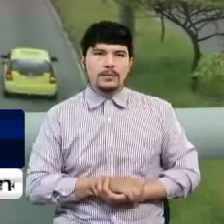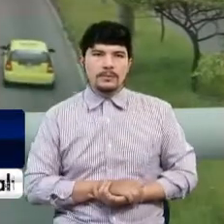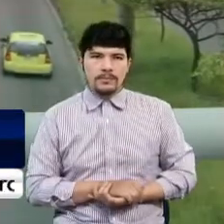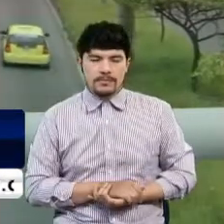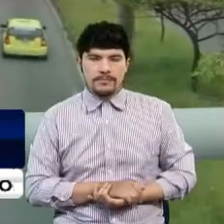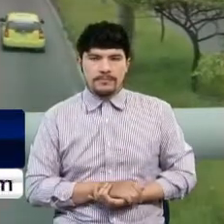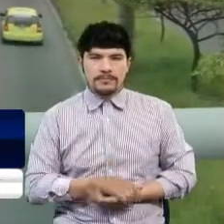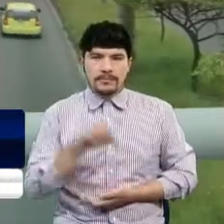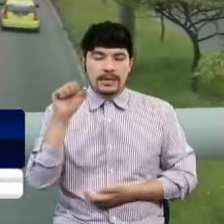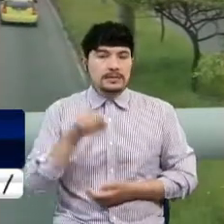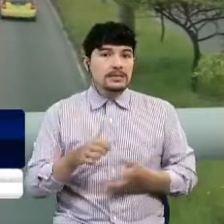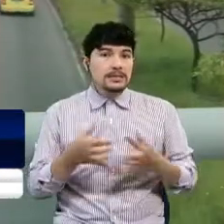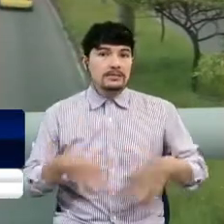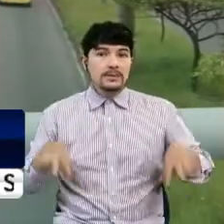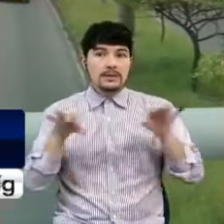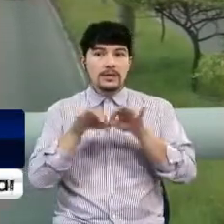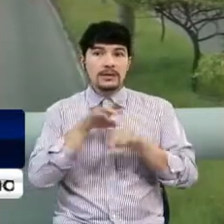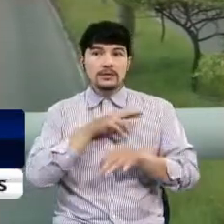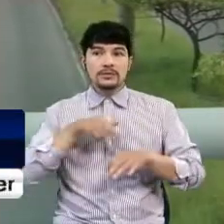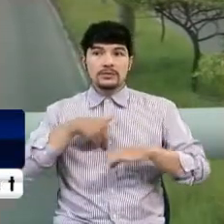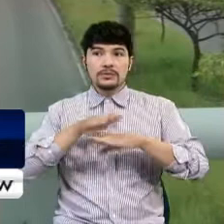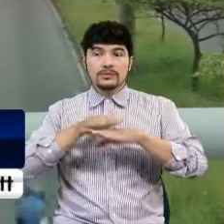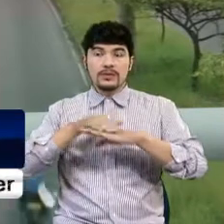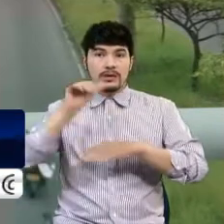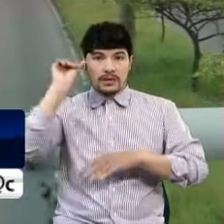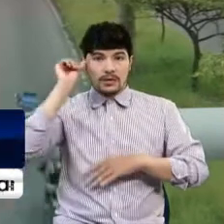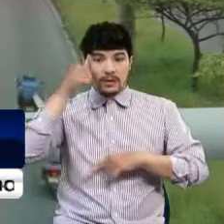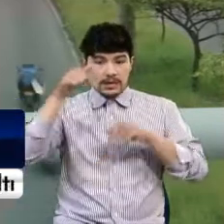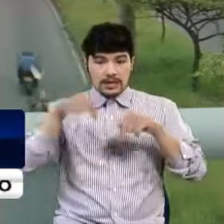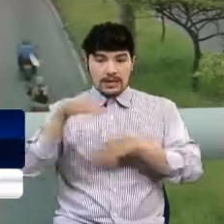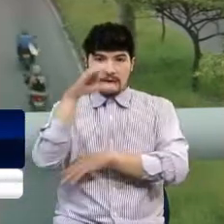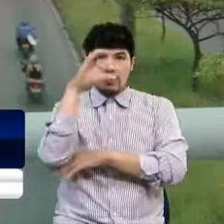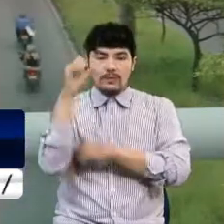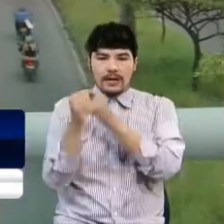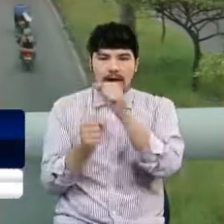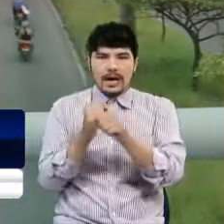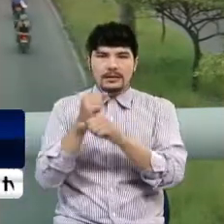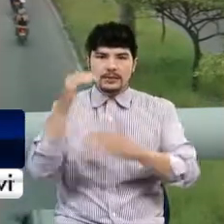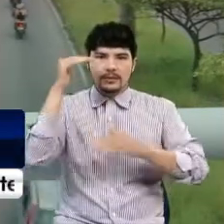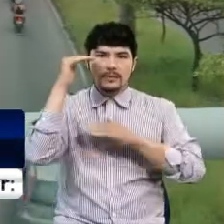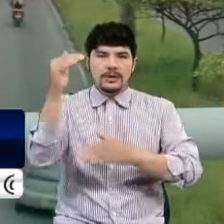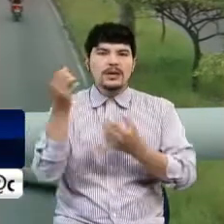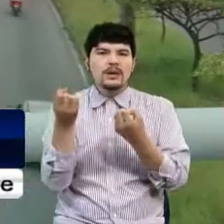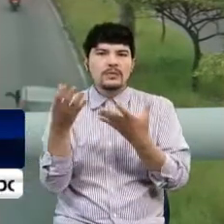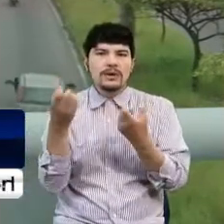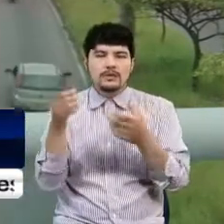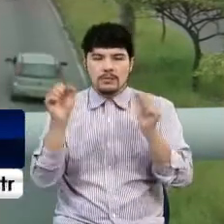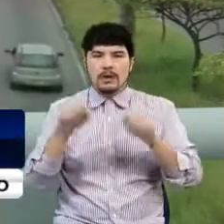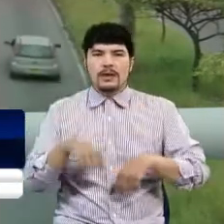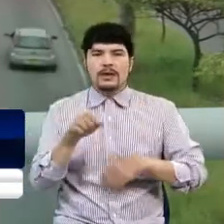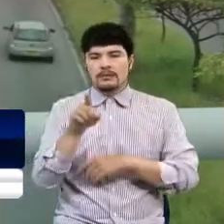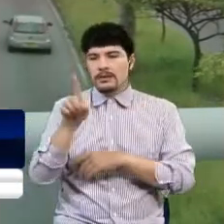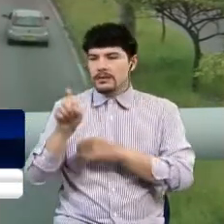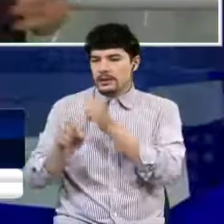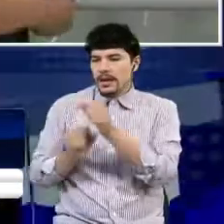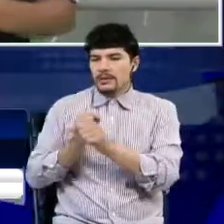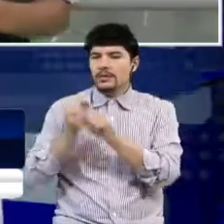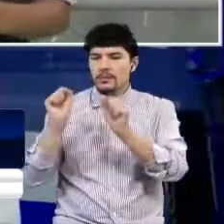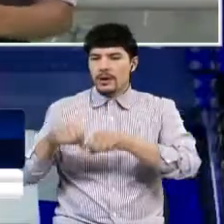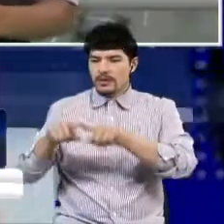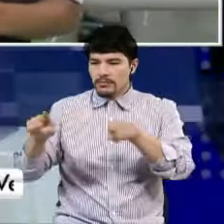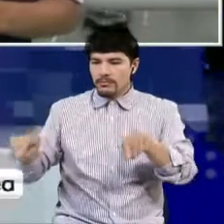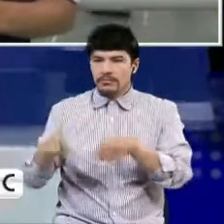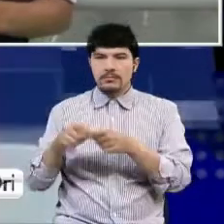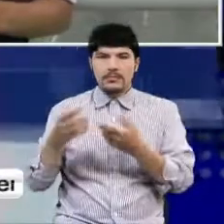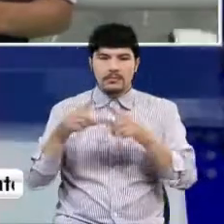muy bien pues es muy importante recordar que en colombia la edad mínima para sacar la licencia de conducción serían los 16 años y esta tiene un valor aproximado